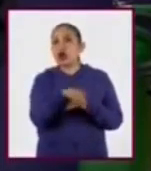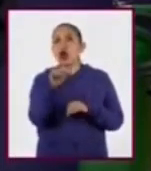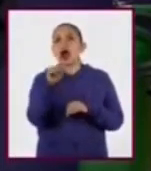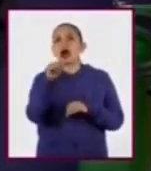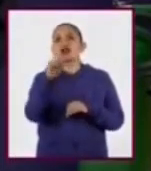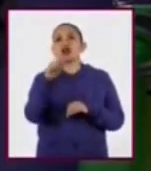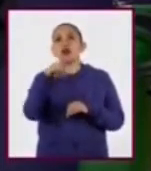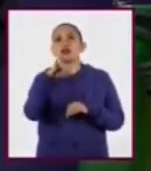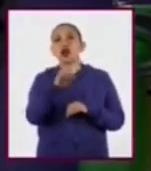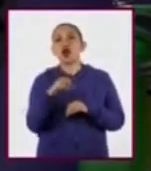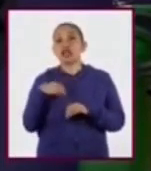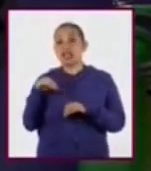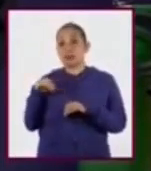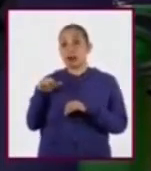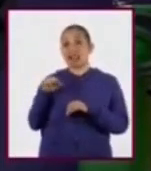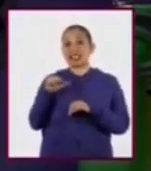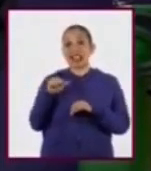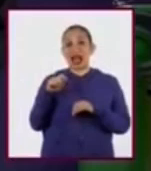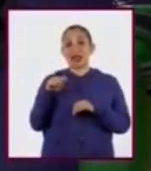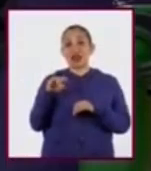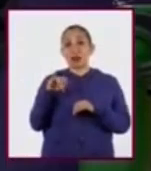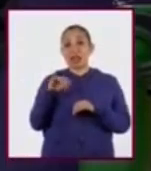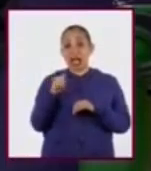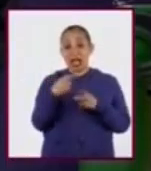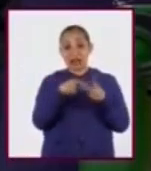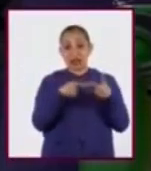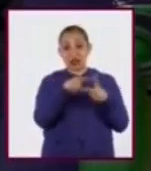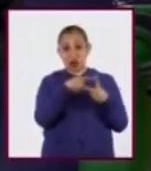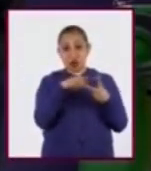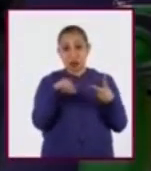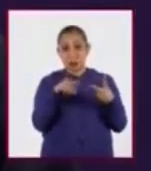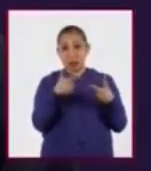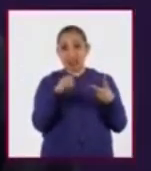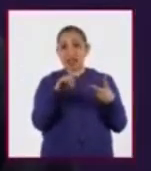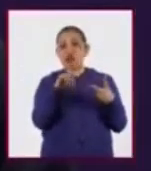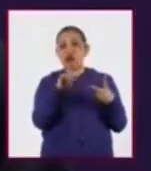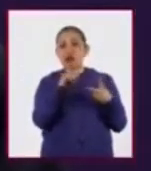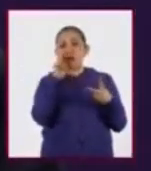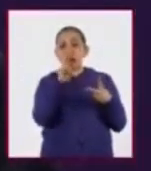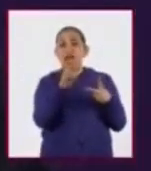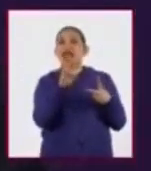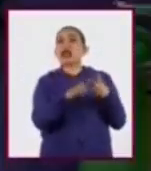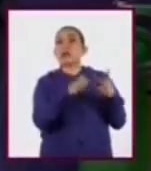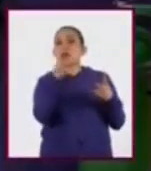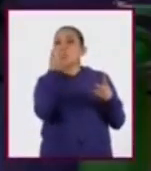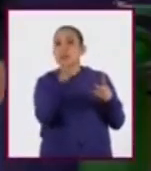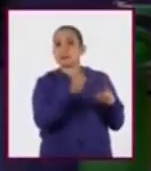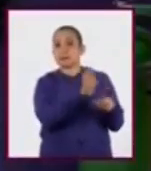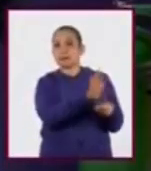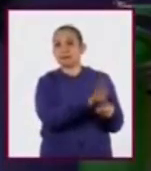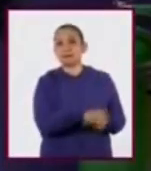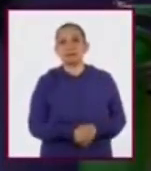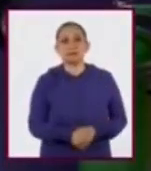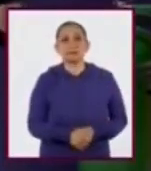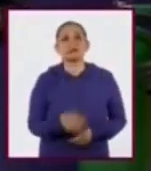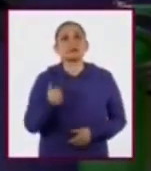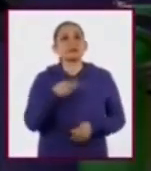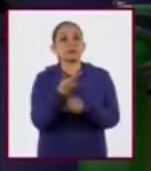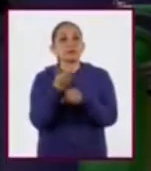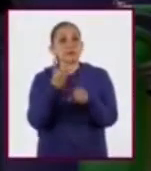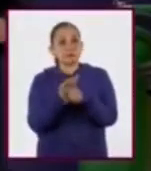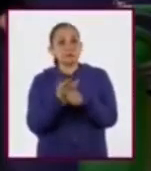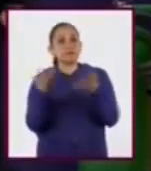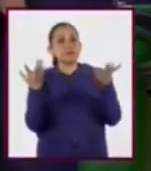atómico y la masa atómica. Estas magnitudes definen a un elemento. Les invitamos a